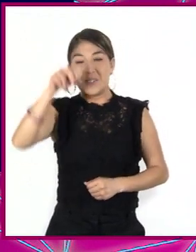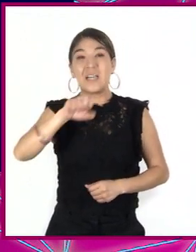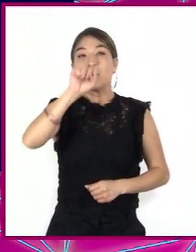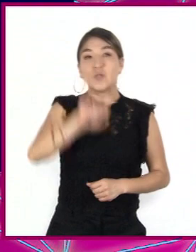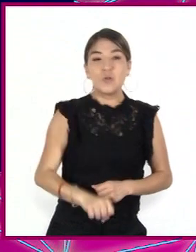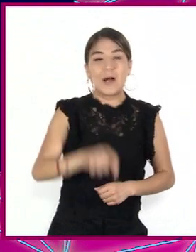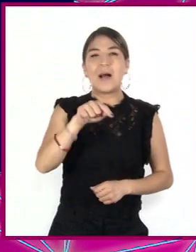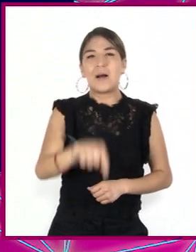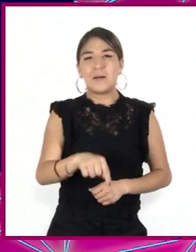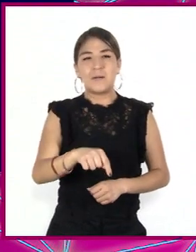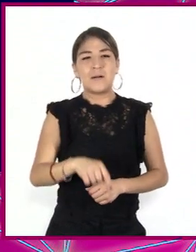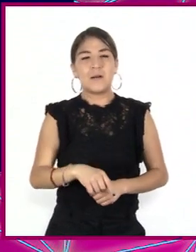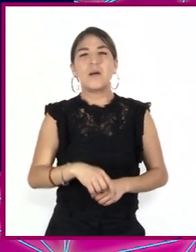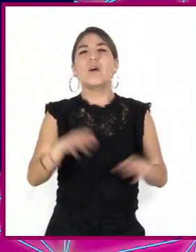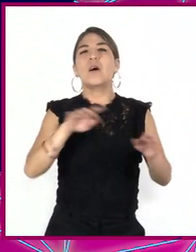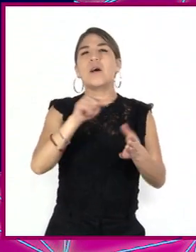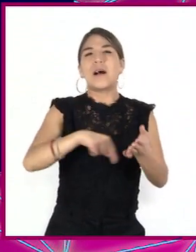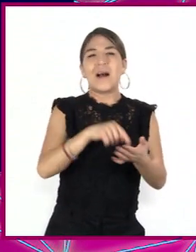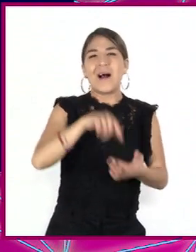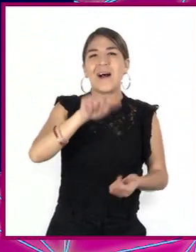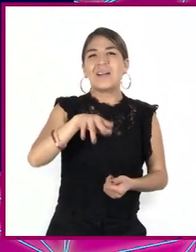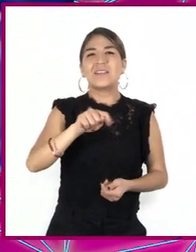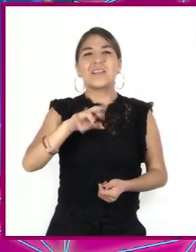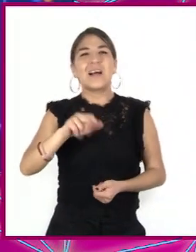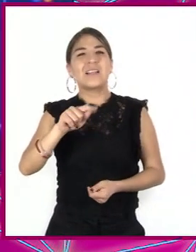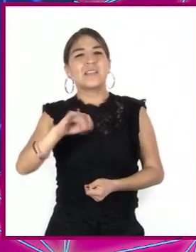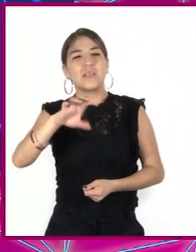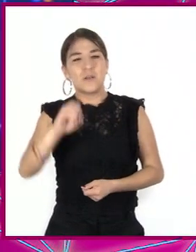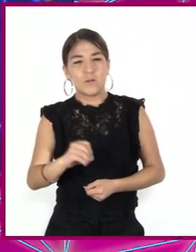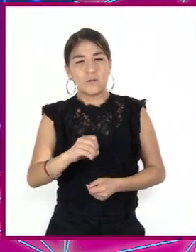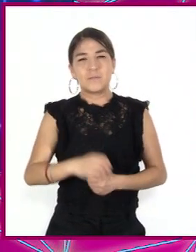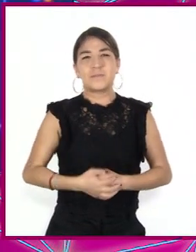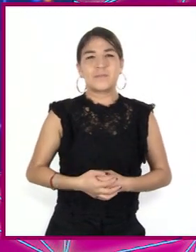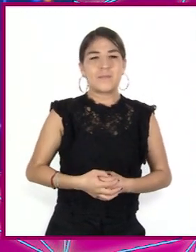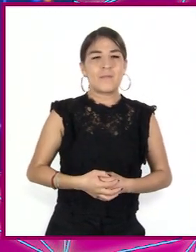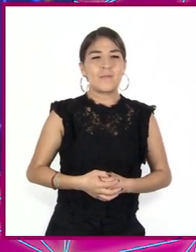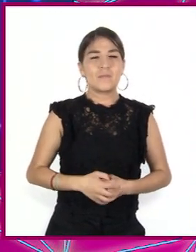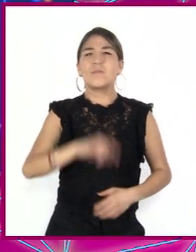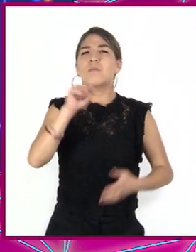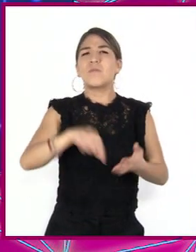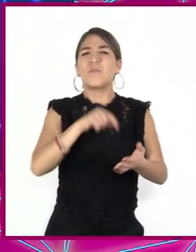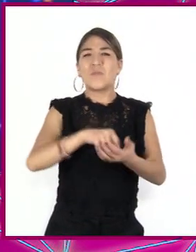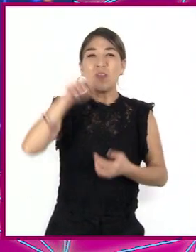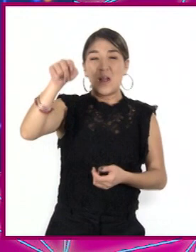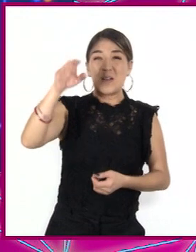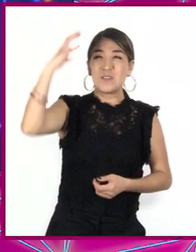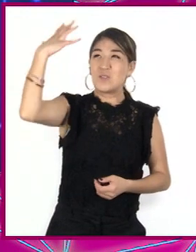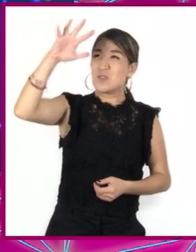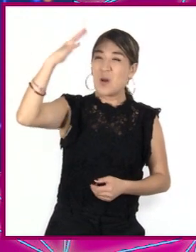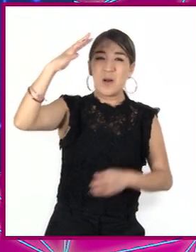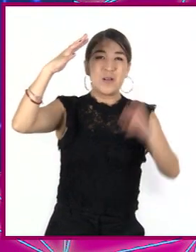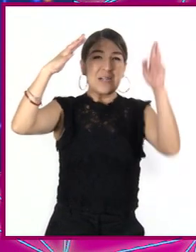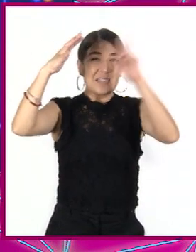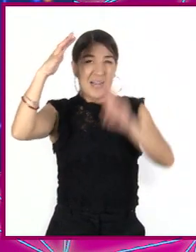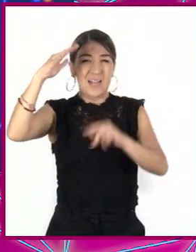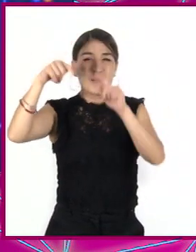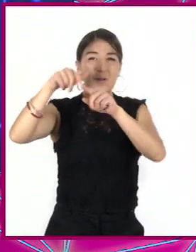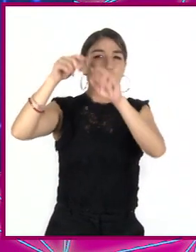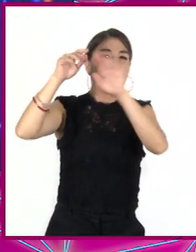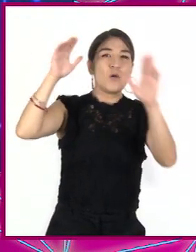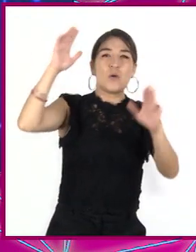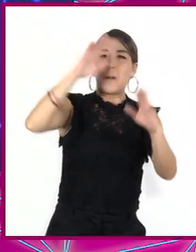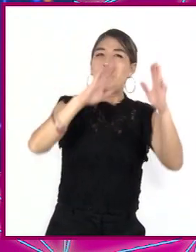el círculo polar antártico hasta el polo sur. Como los rayos solares llegan con mayor inclinación en esta